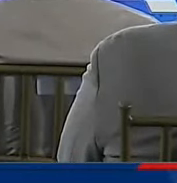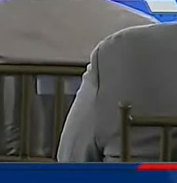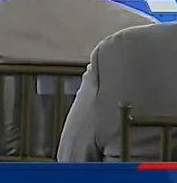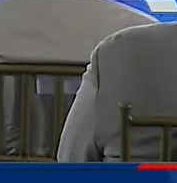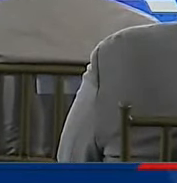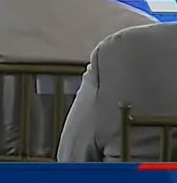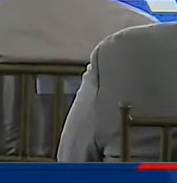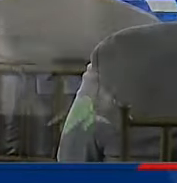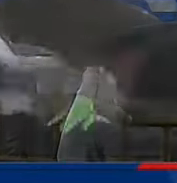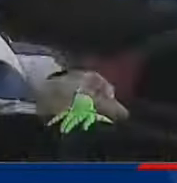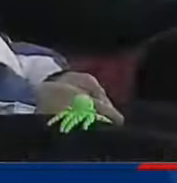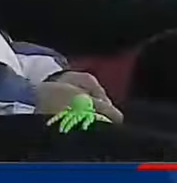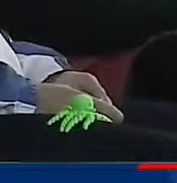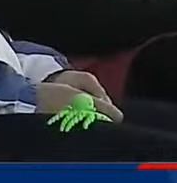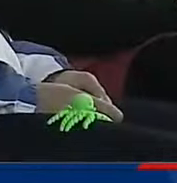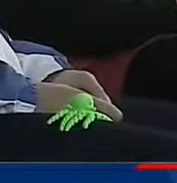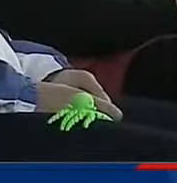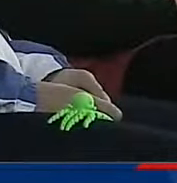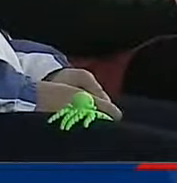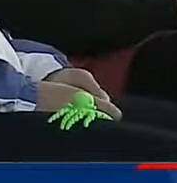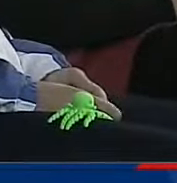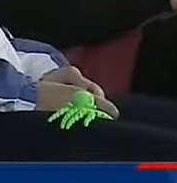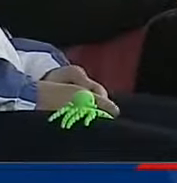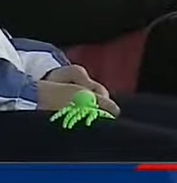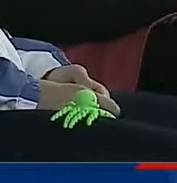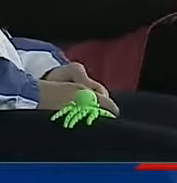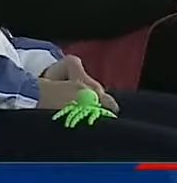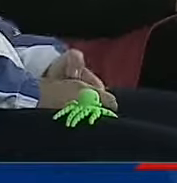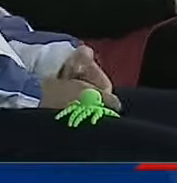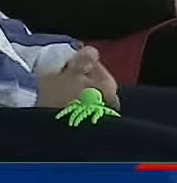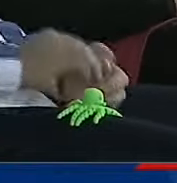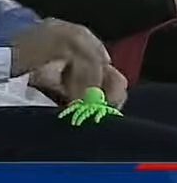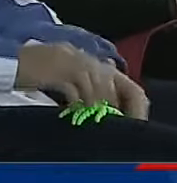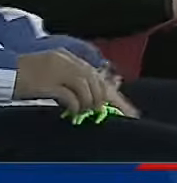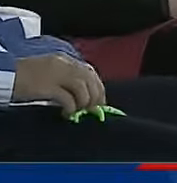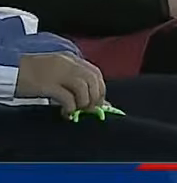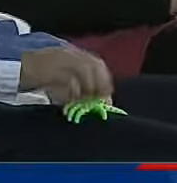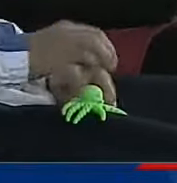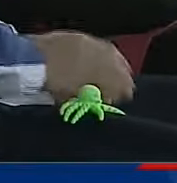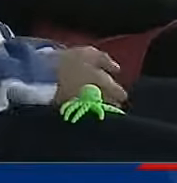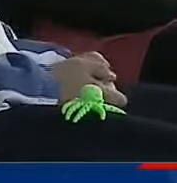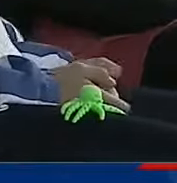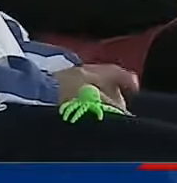menos, ¿verdad? Una vez cada vez, cada 3 meses.